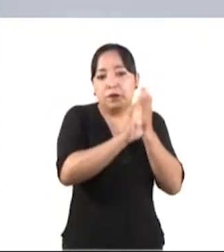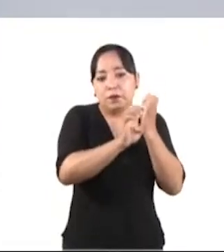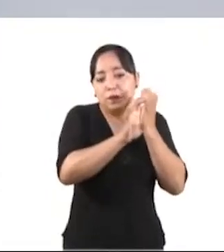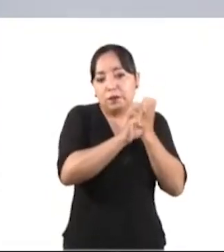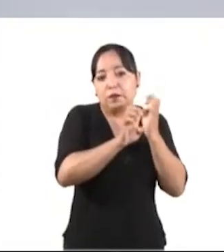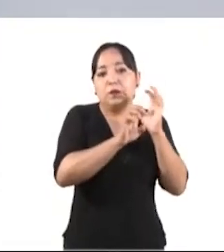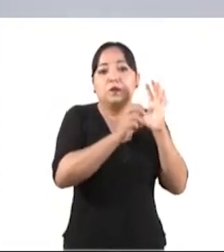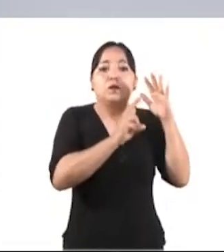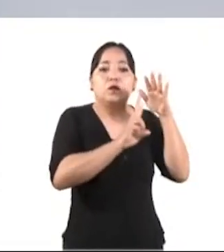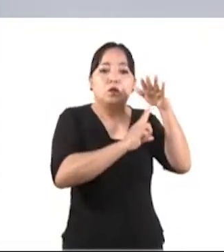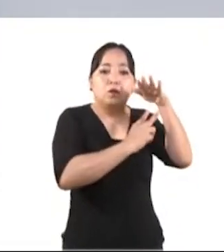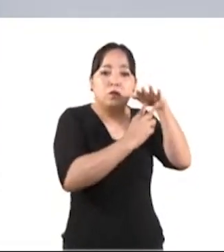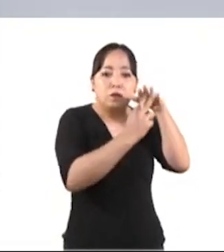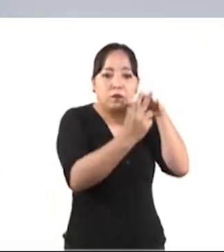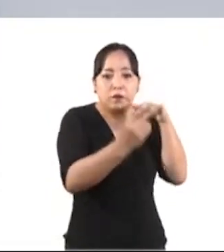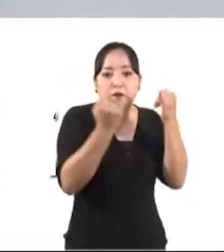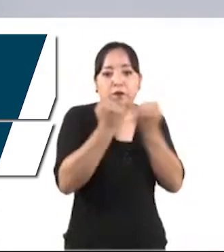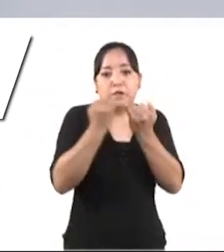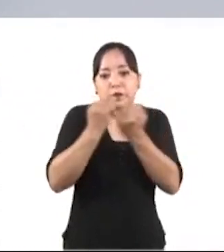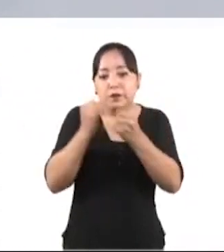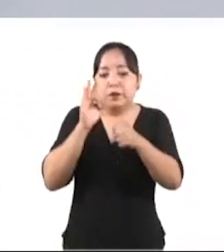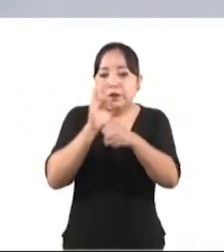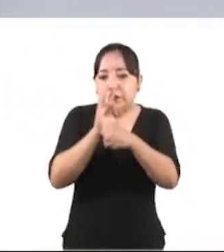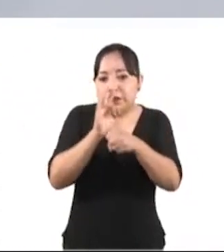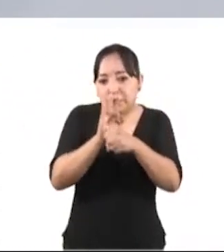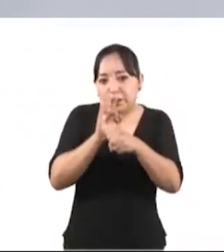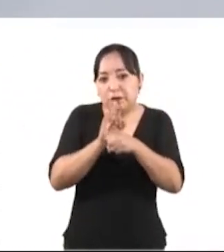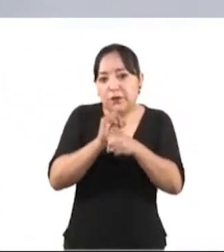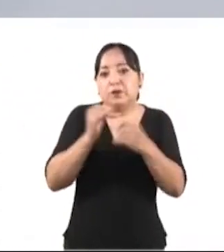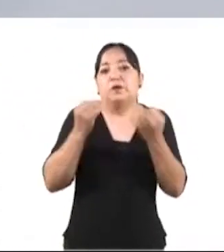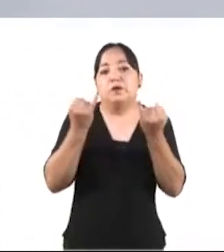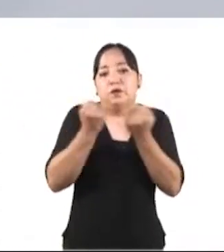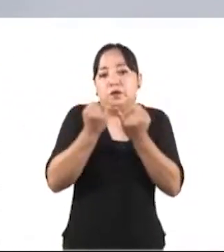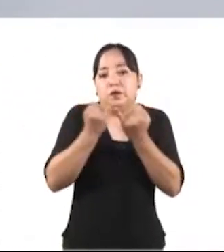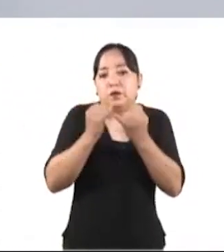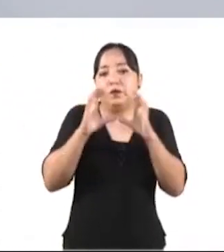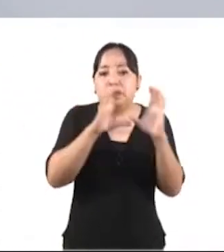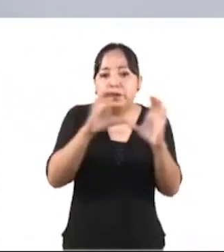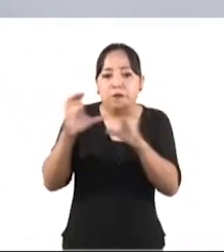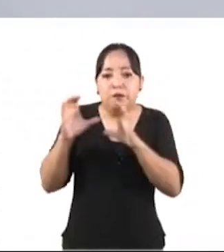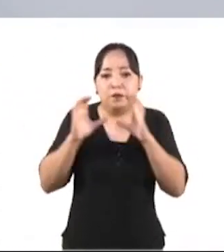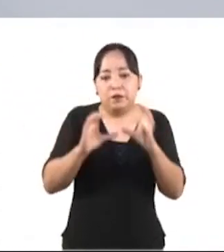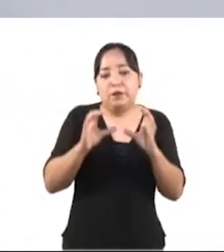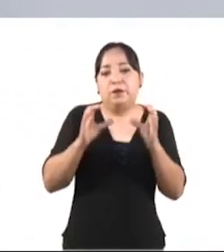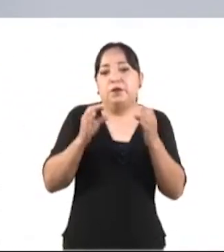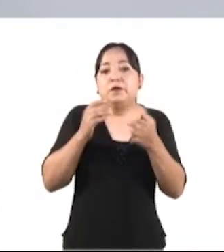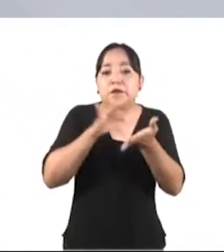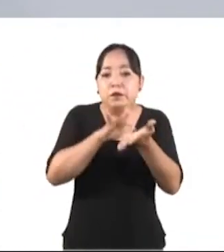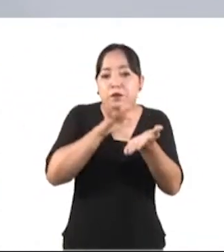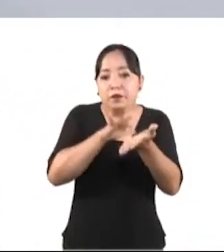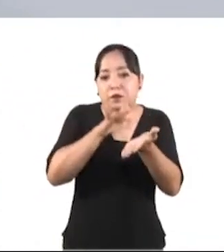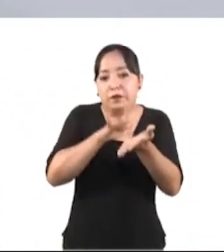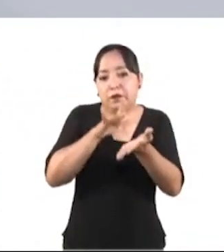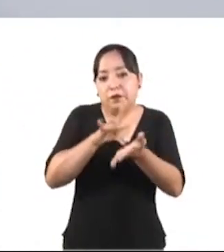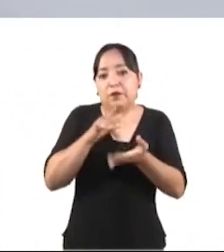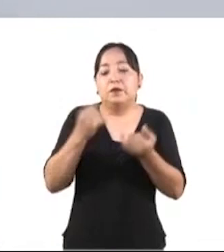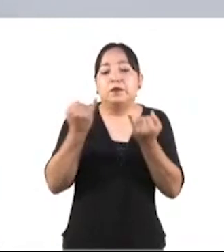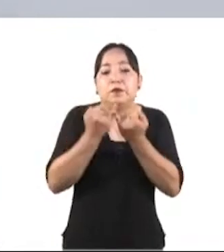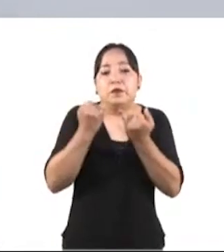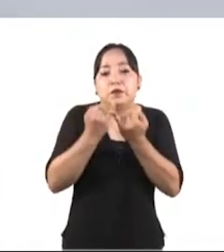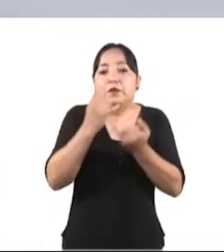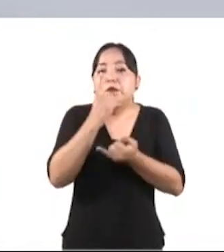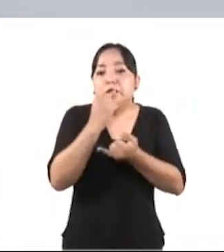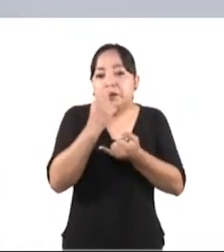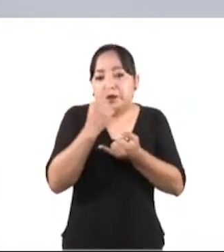participarán 6 mil 600 policías preventivos también de la policía bancaria e industrial de la policía auxiliar para la